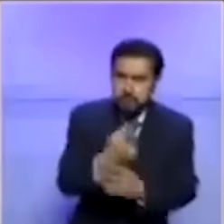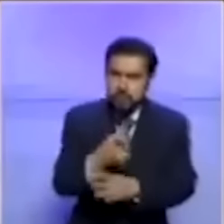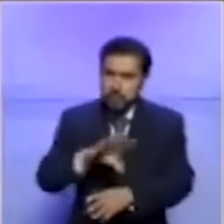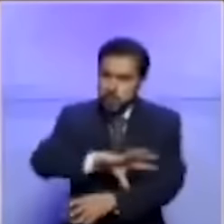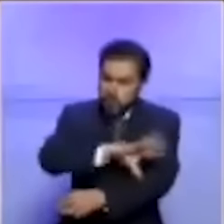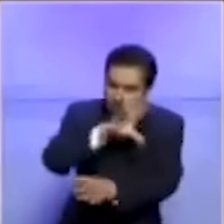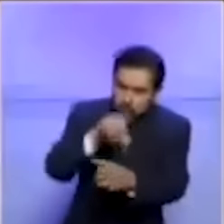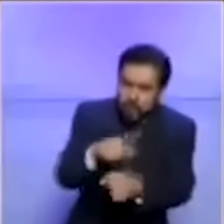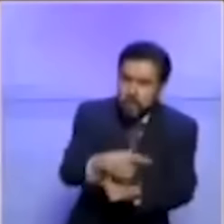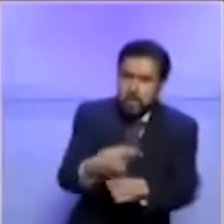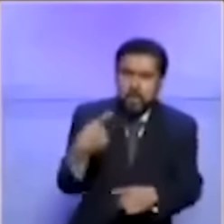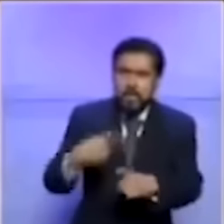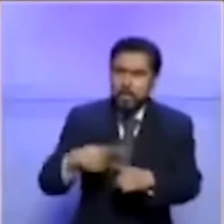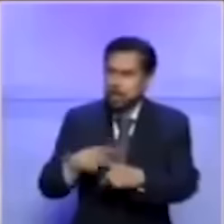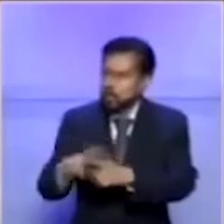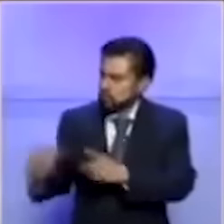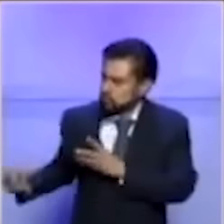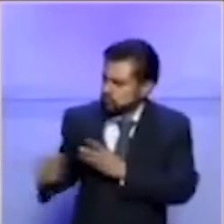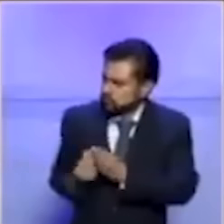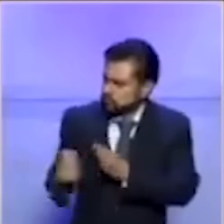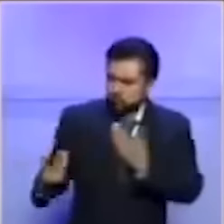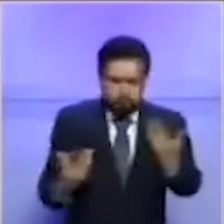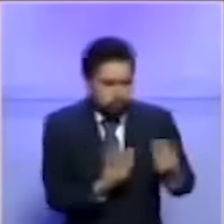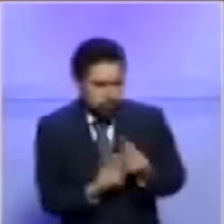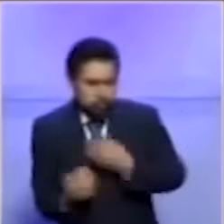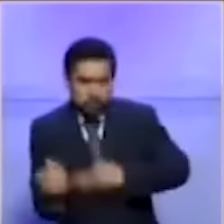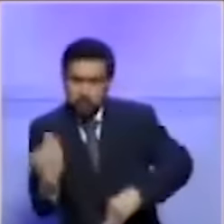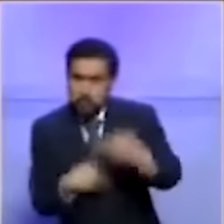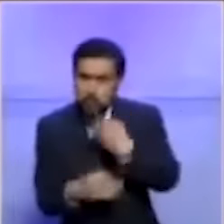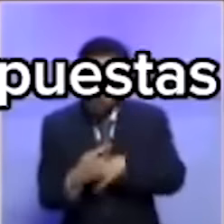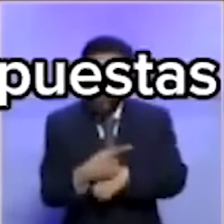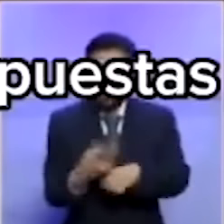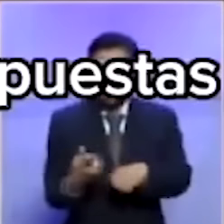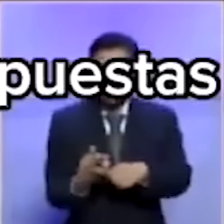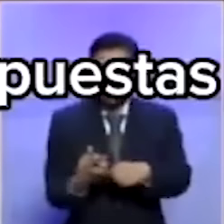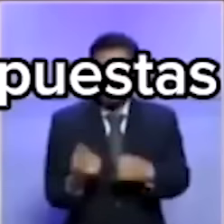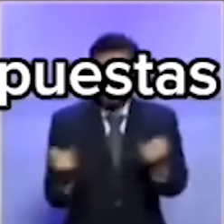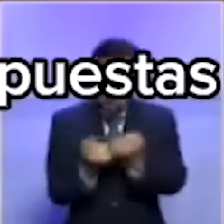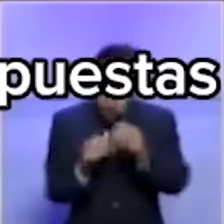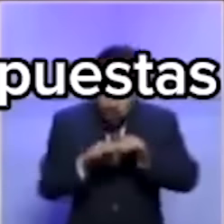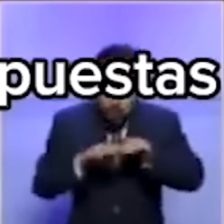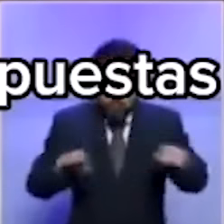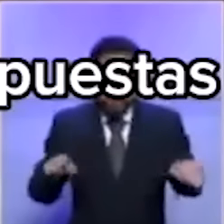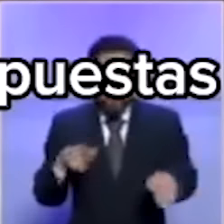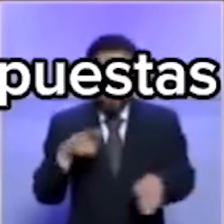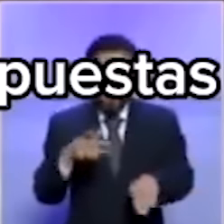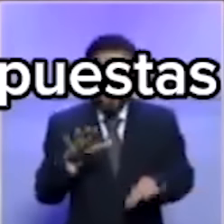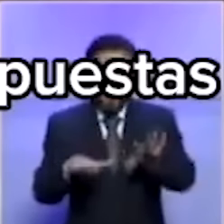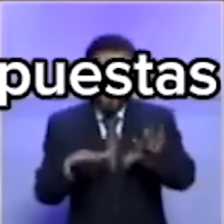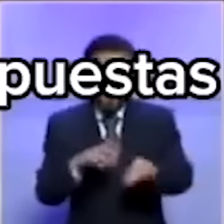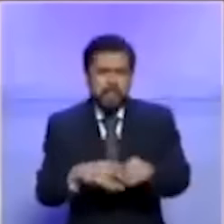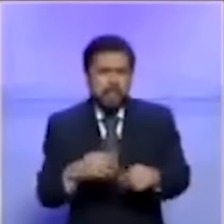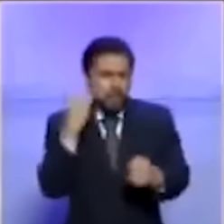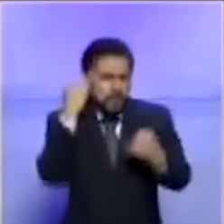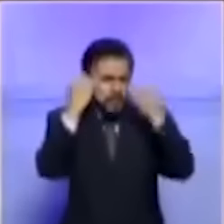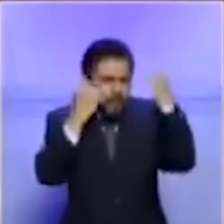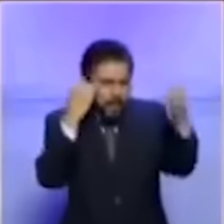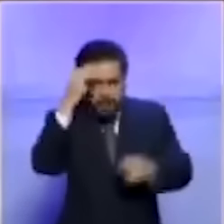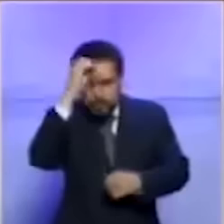defensa quien tenemos al lado entendiendo que las diferencias son las que nos llevan a encontrar mejores